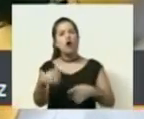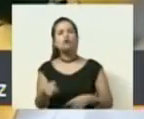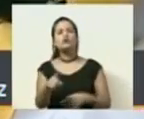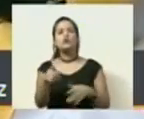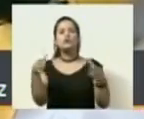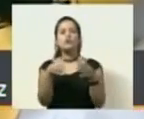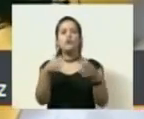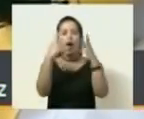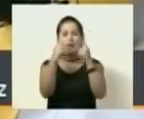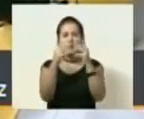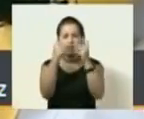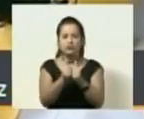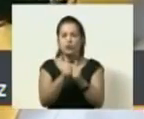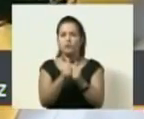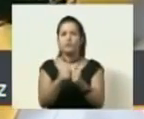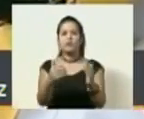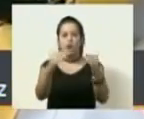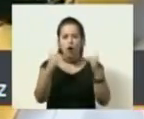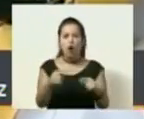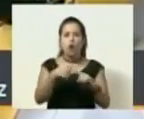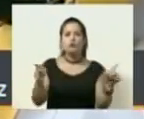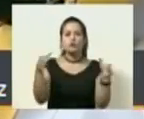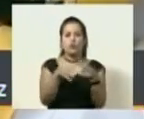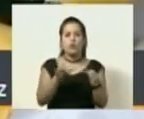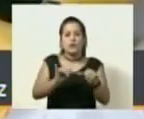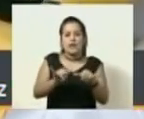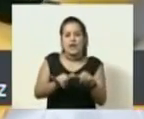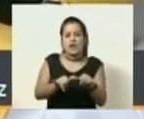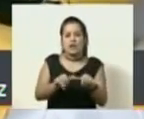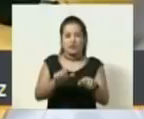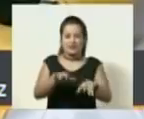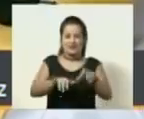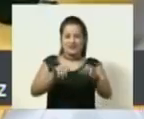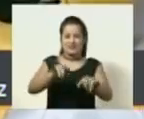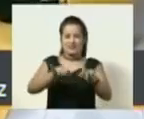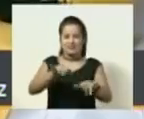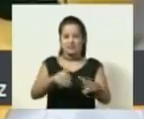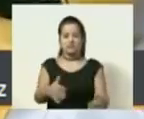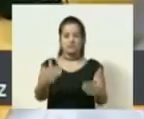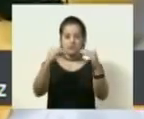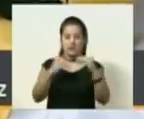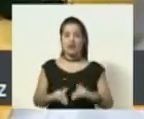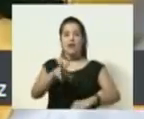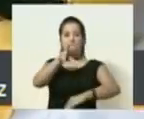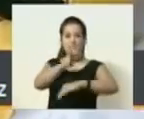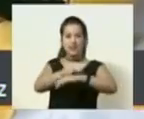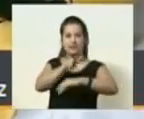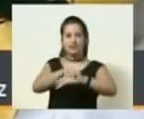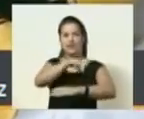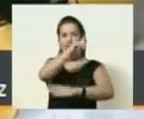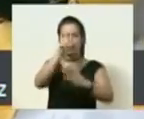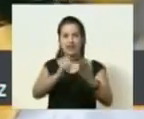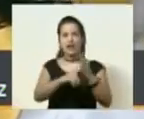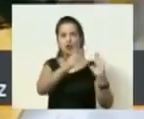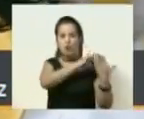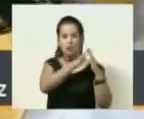administración, ingeniería de sistemas, medicina integral comunitaria.